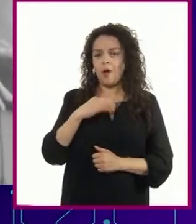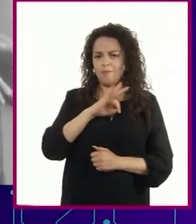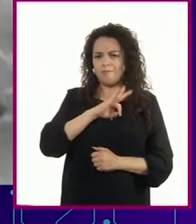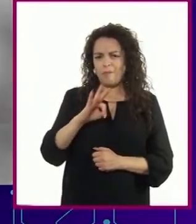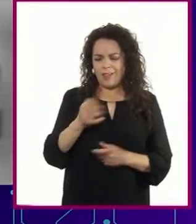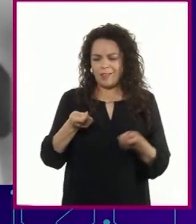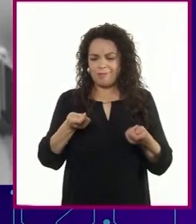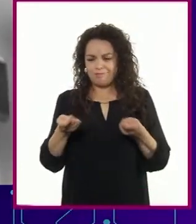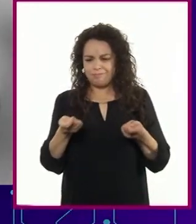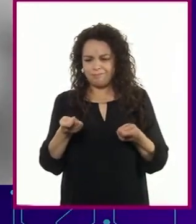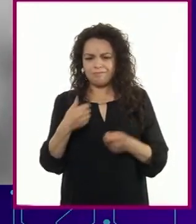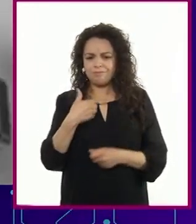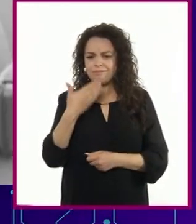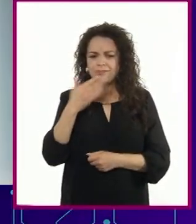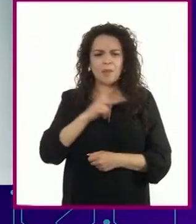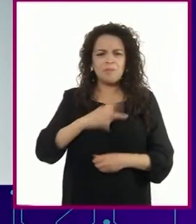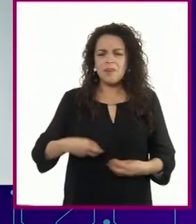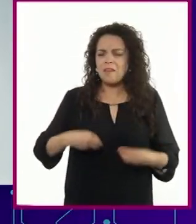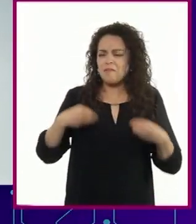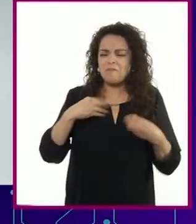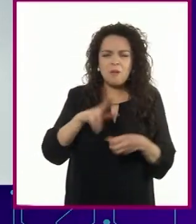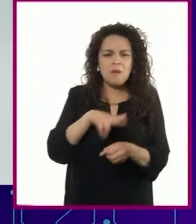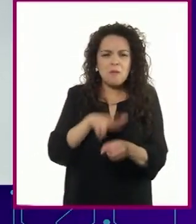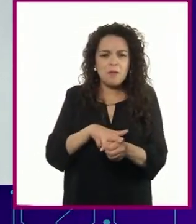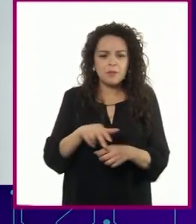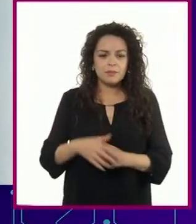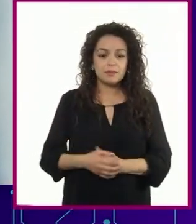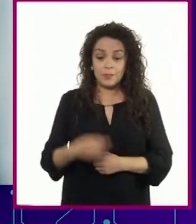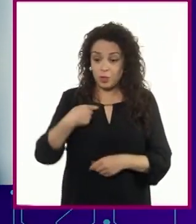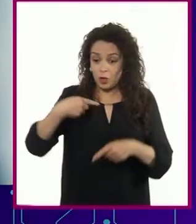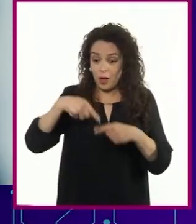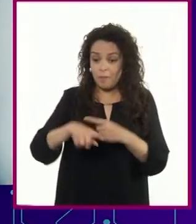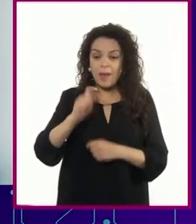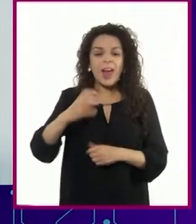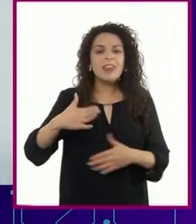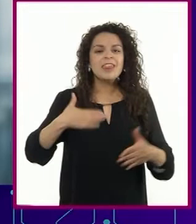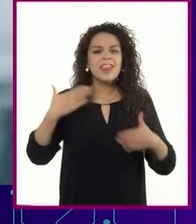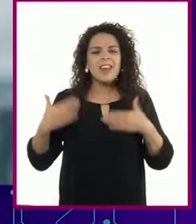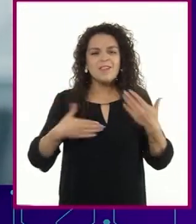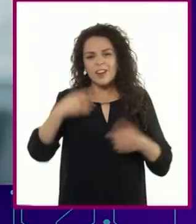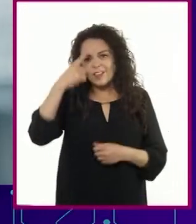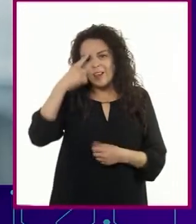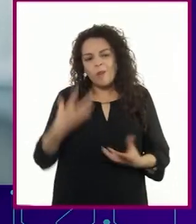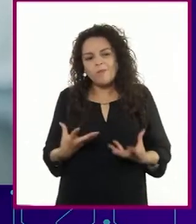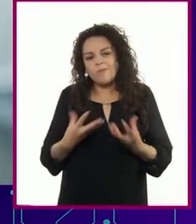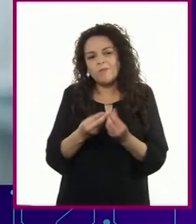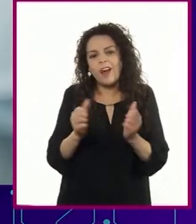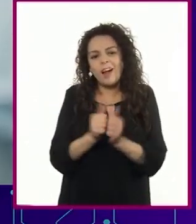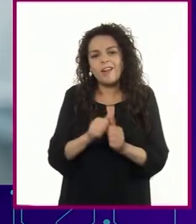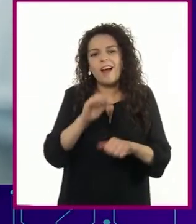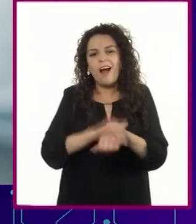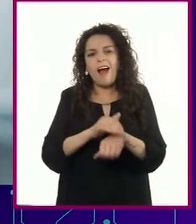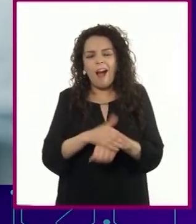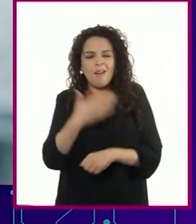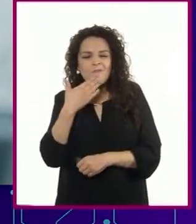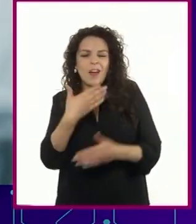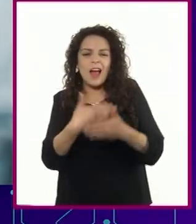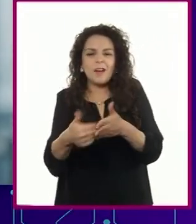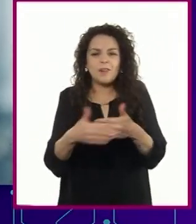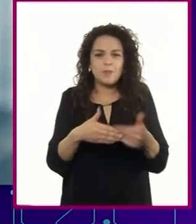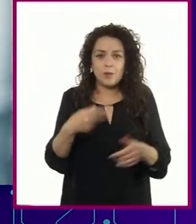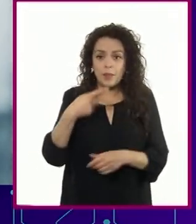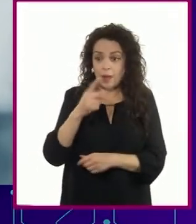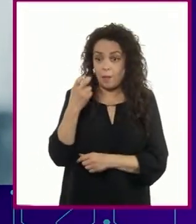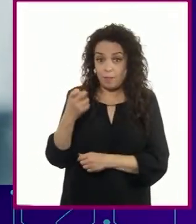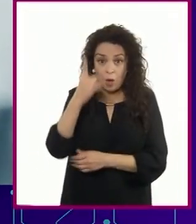y funcionar bien. Empecé por diversión, para ponerme en la onda. El problema de la heroína es que no puedes